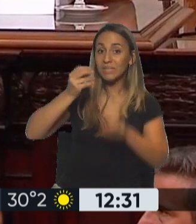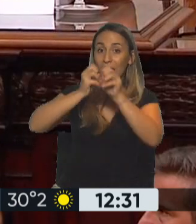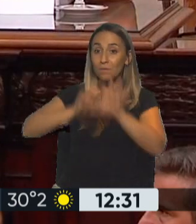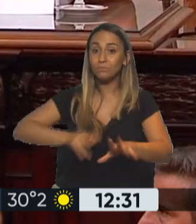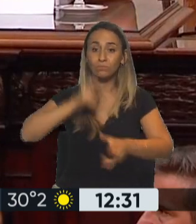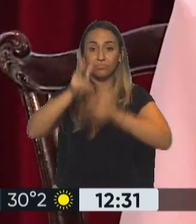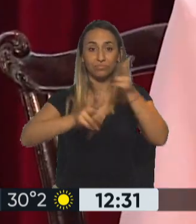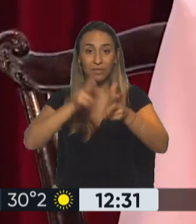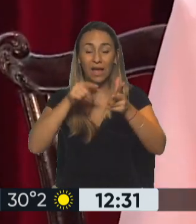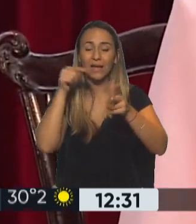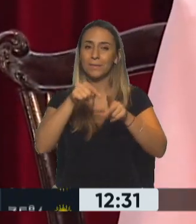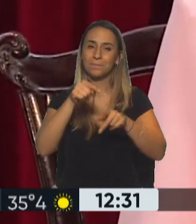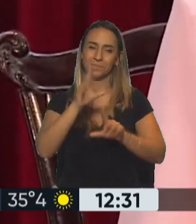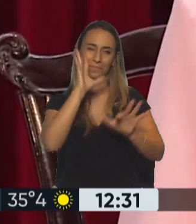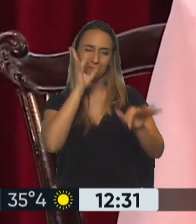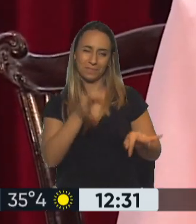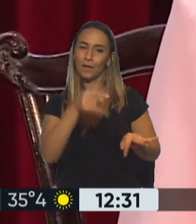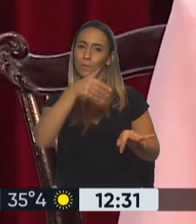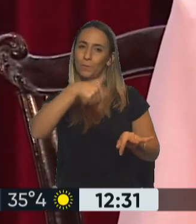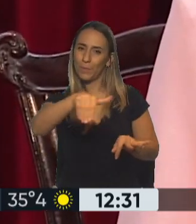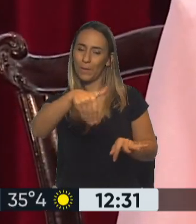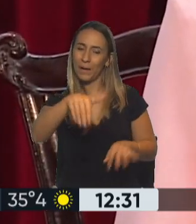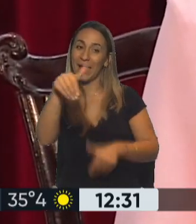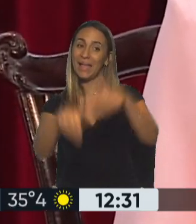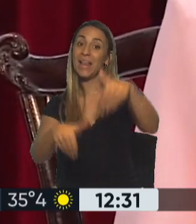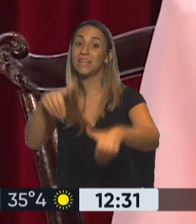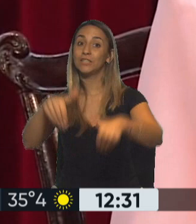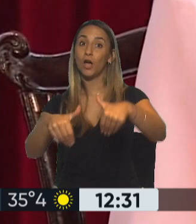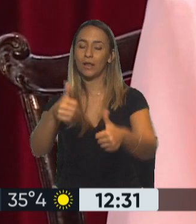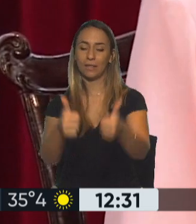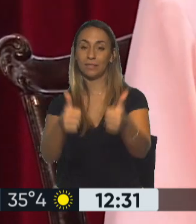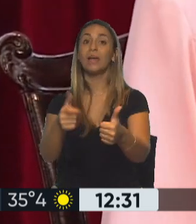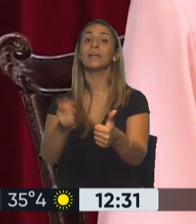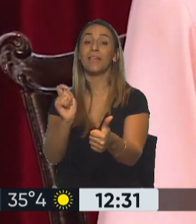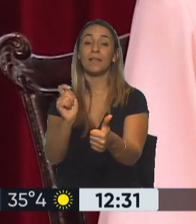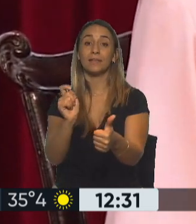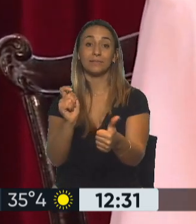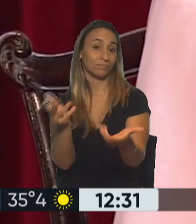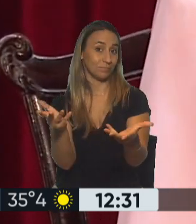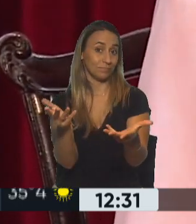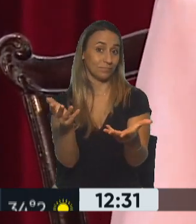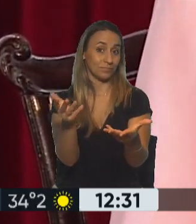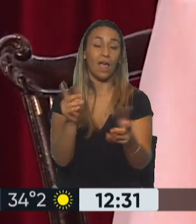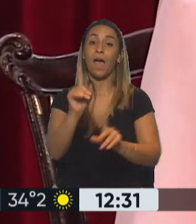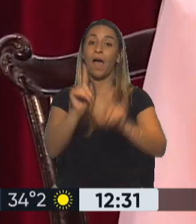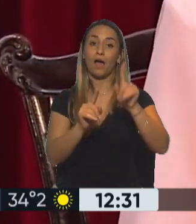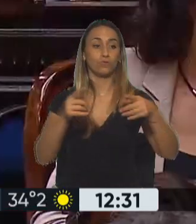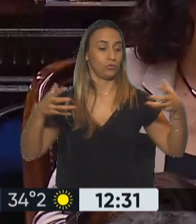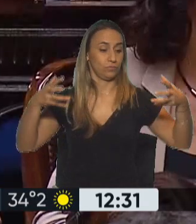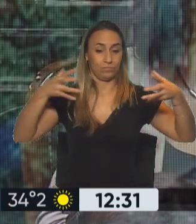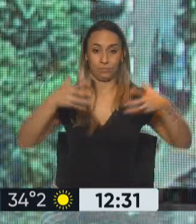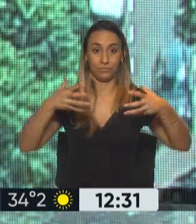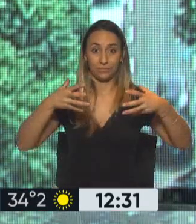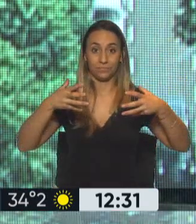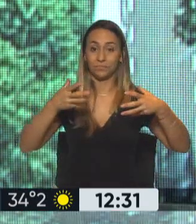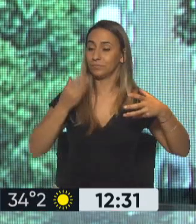revite al otro campo, que es, se vienen unas elecciones entre quiénes, entre gente que va a llevar al extremo sus posiciones, y